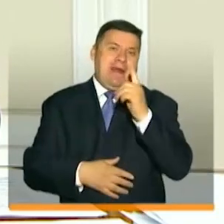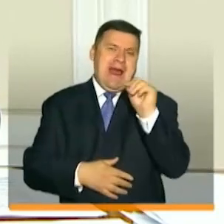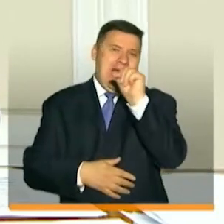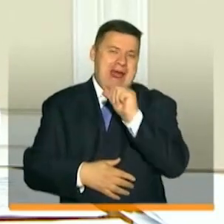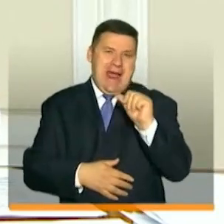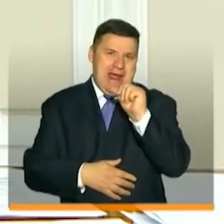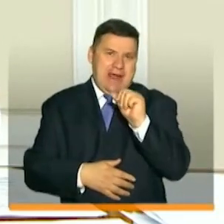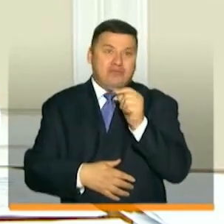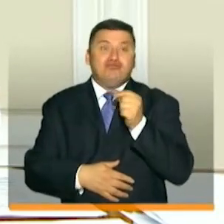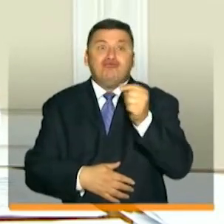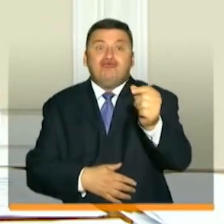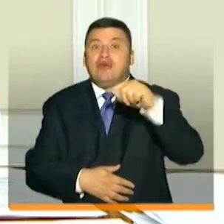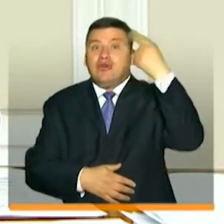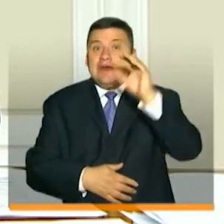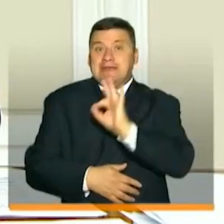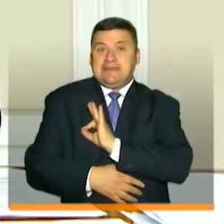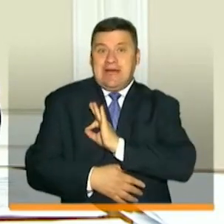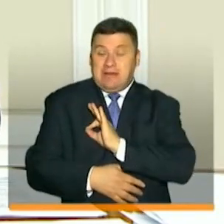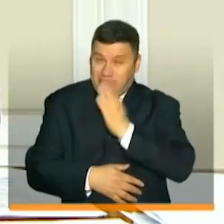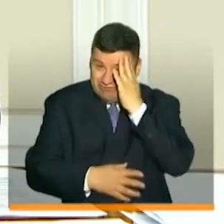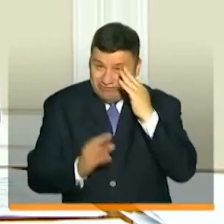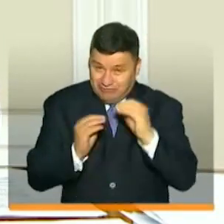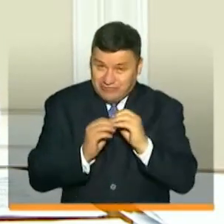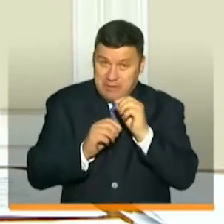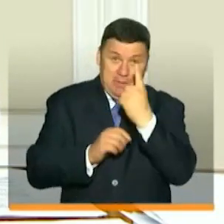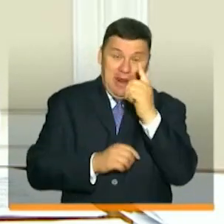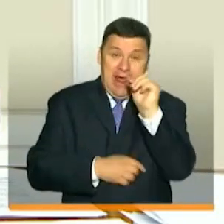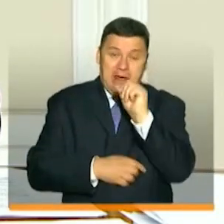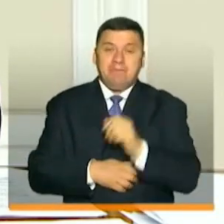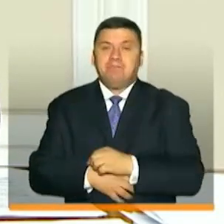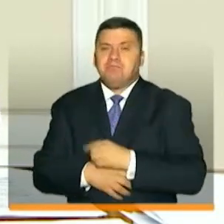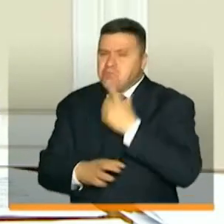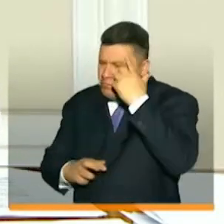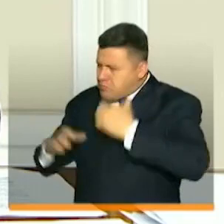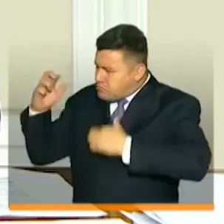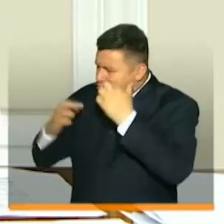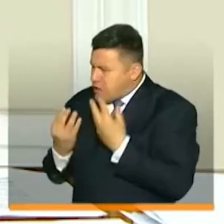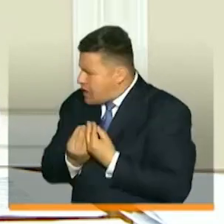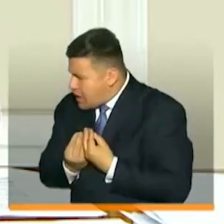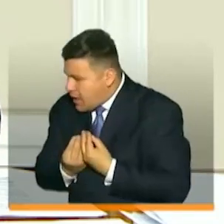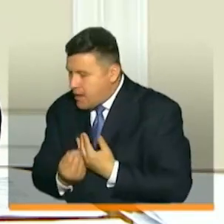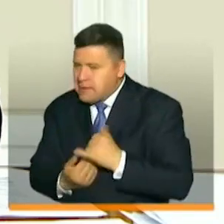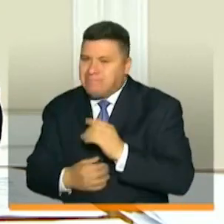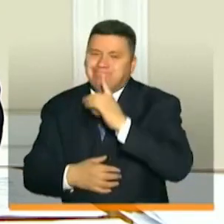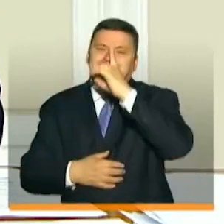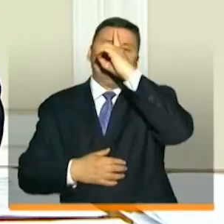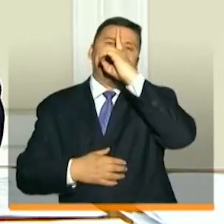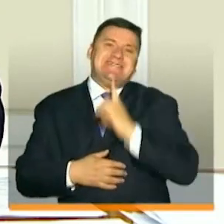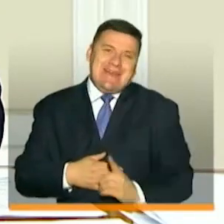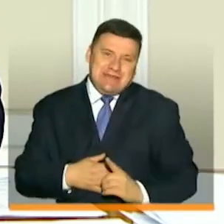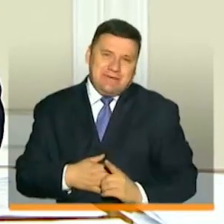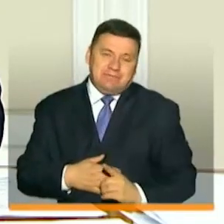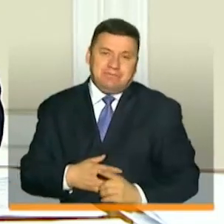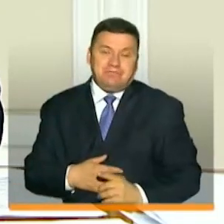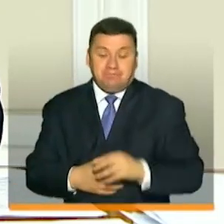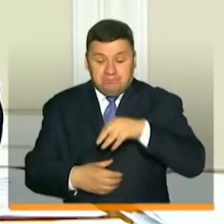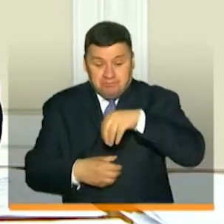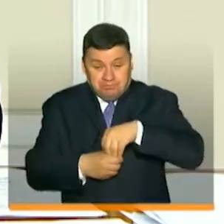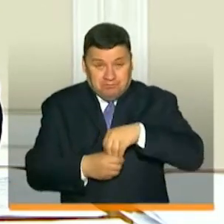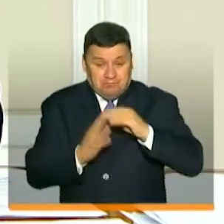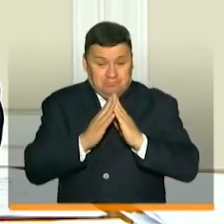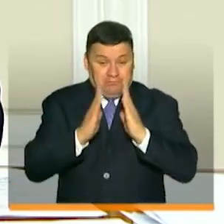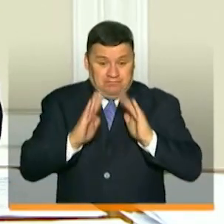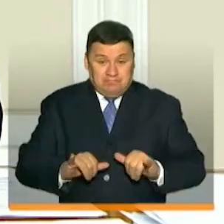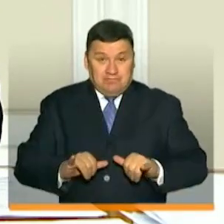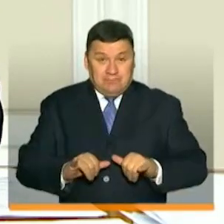agosto, que será el próximo sábado. Y con los expertos hemos tomado la siguiente decisión. El aislamiento